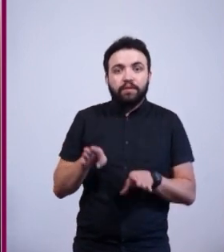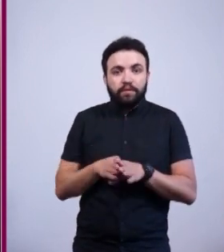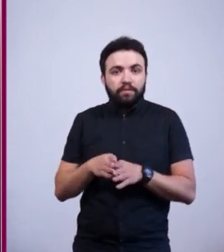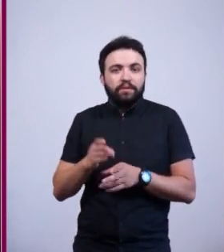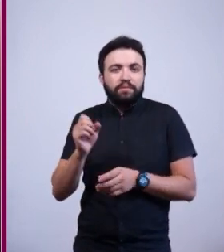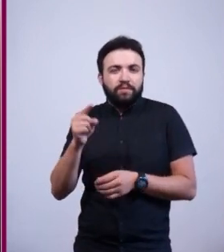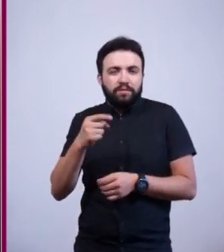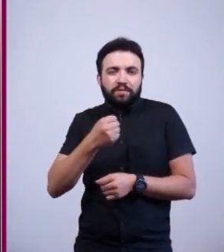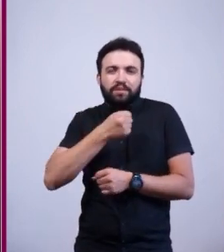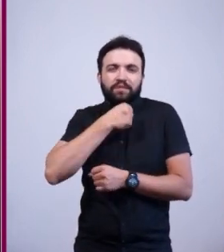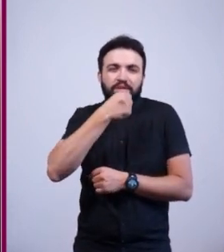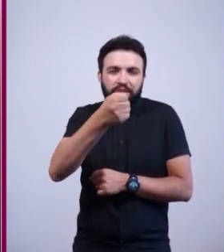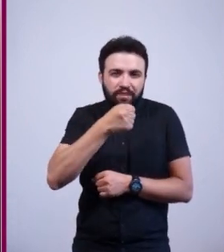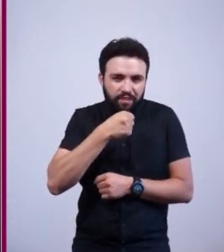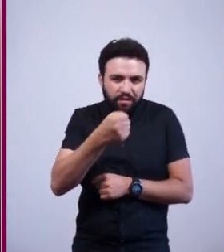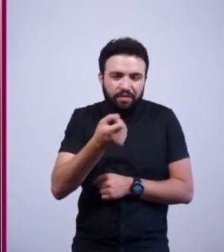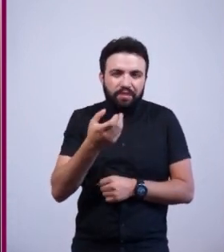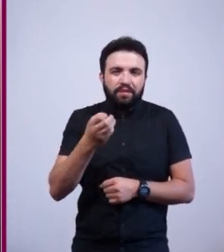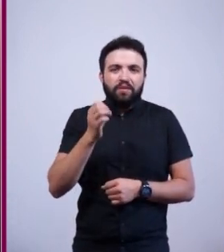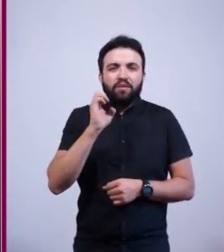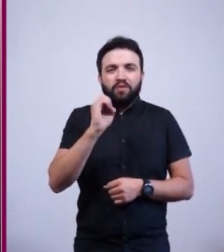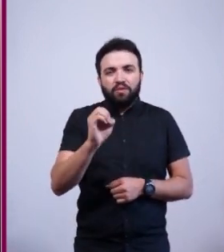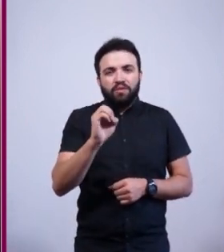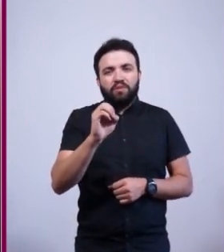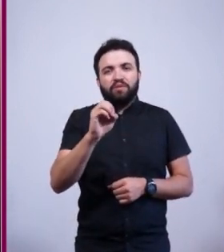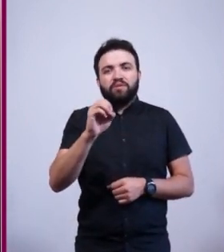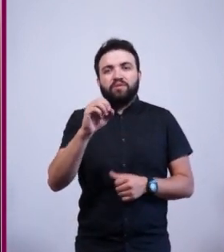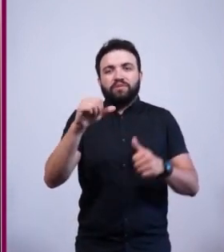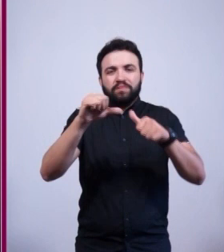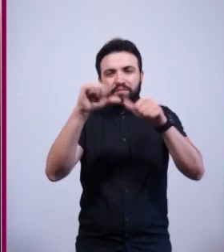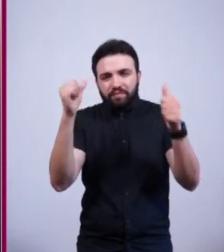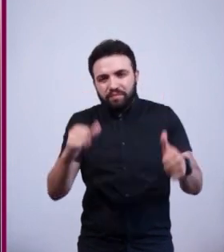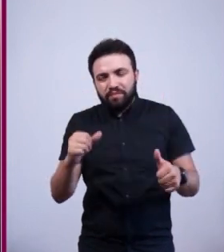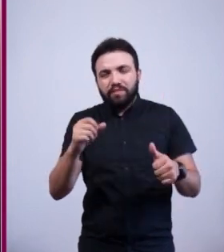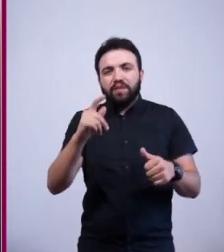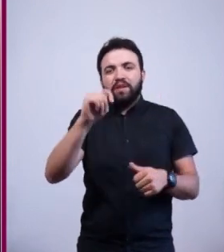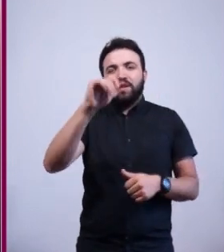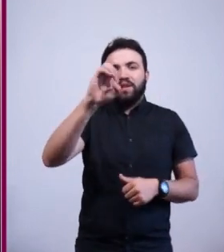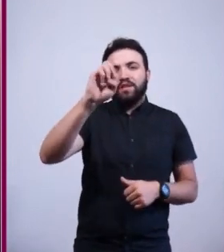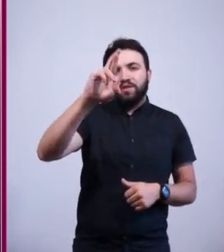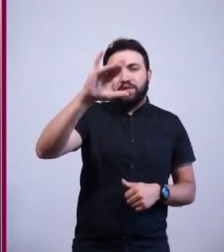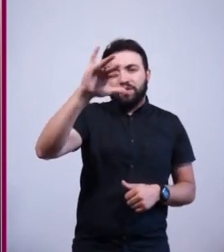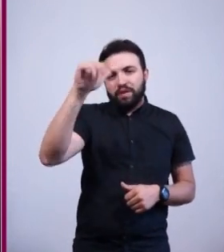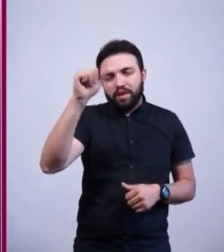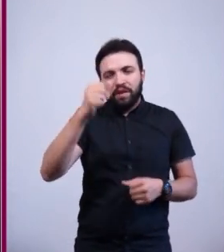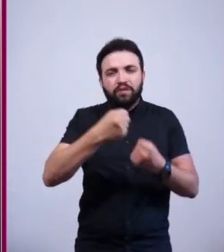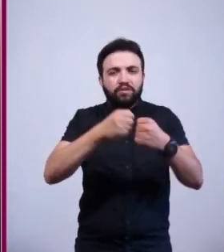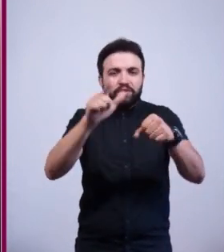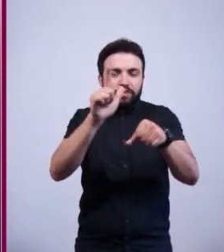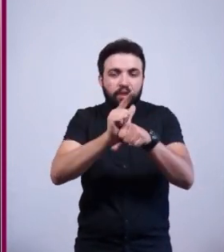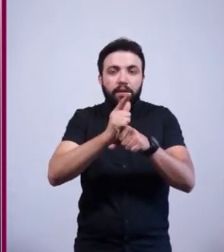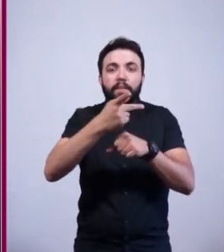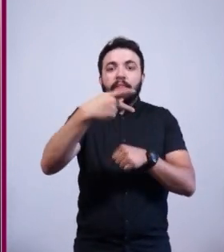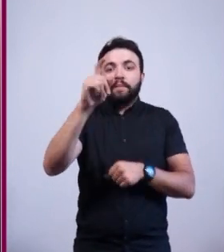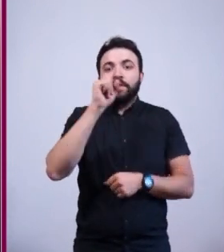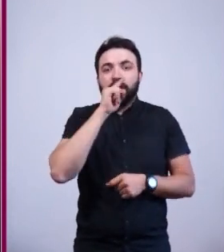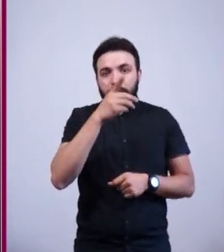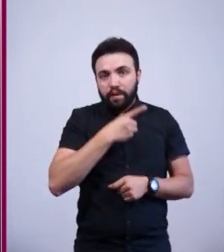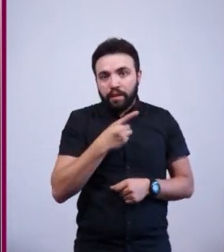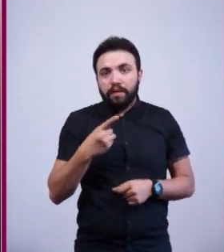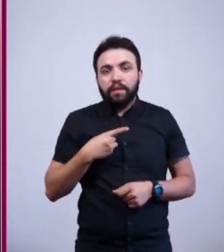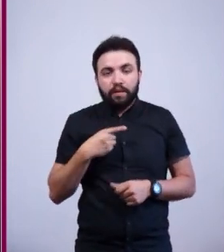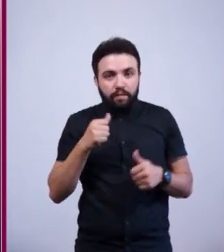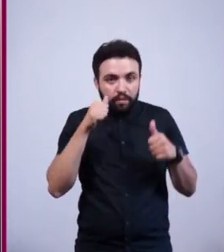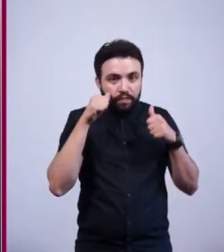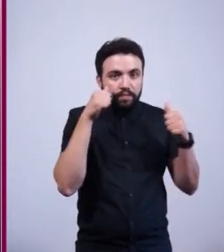texto, periodismo, teoría artística, teoría social, pero que desde el arte también tienen que ser